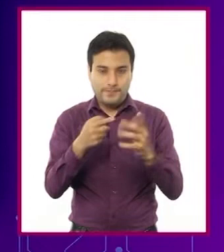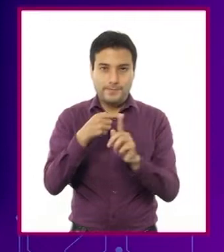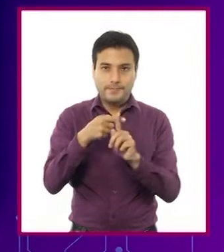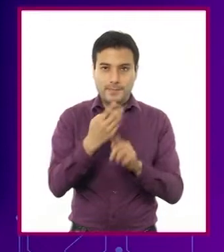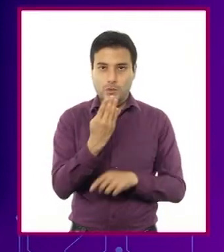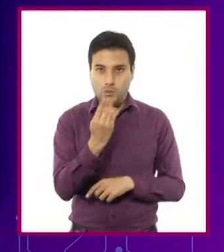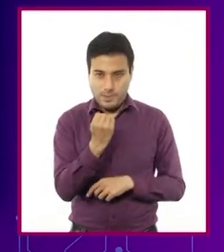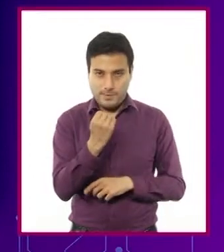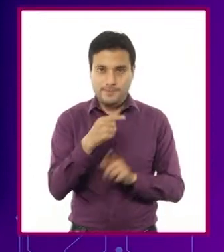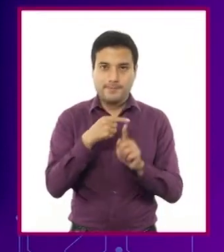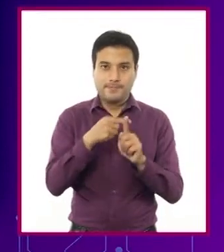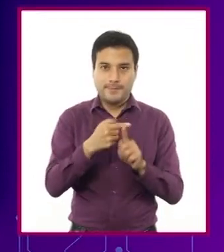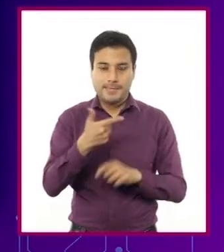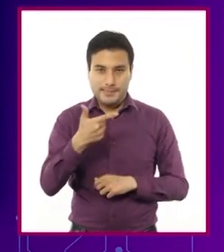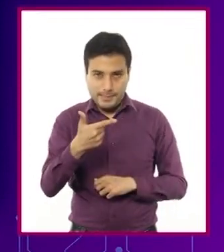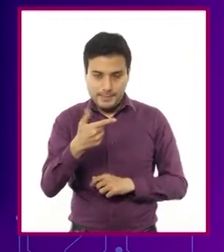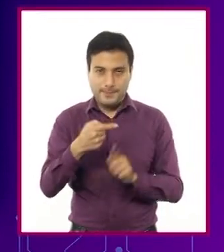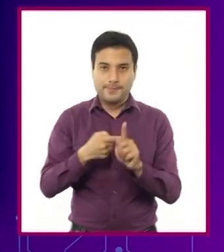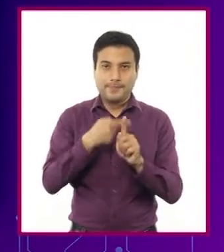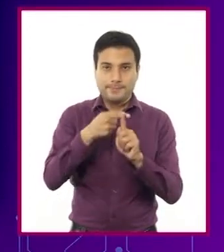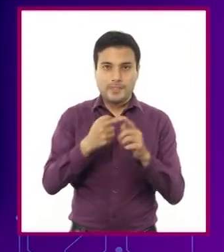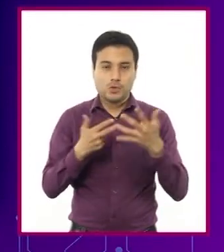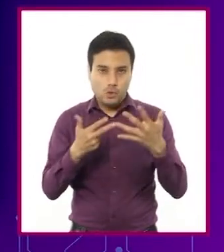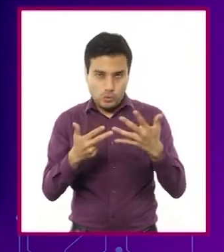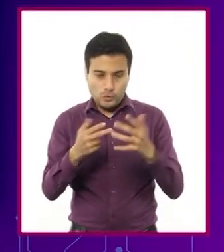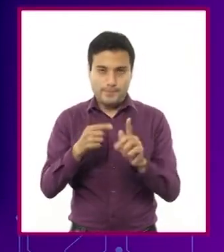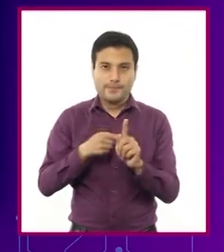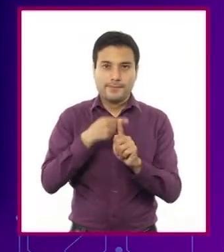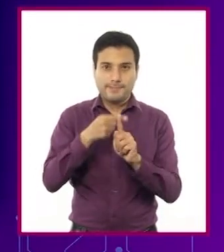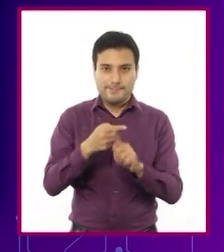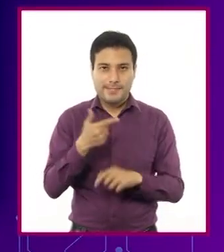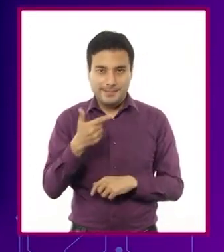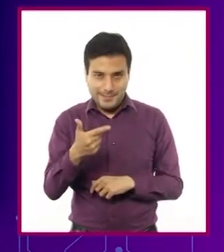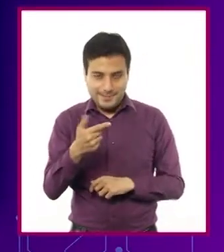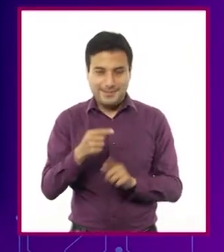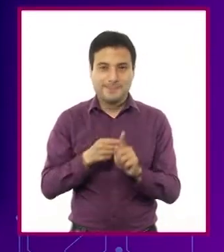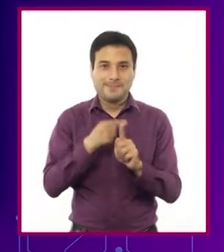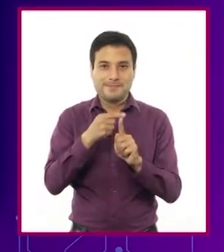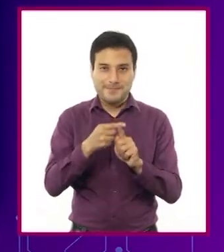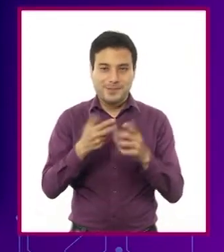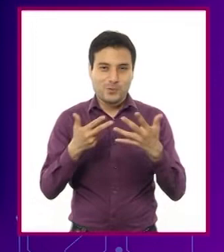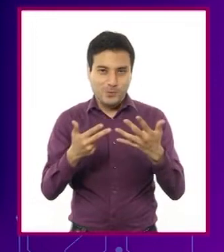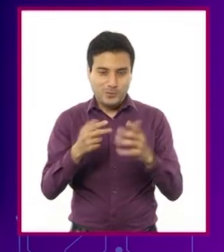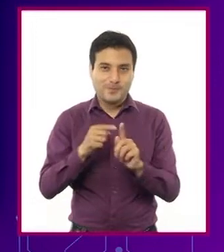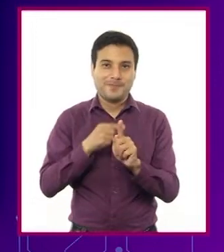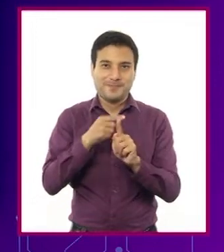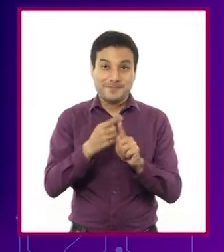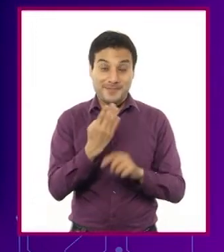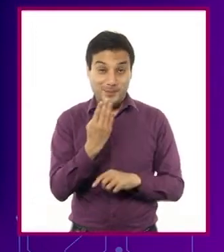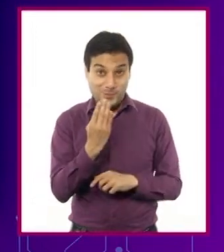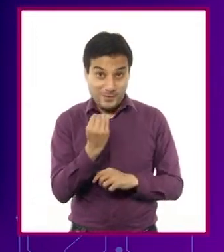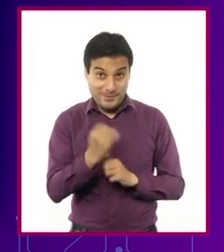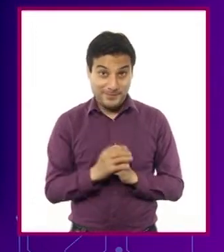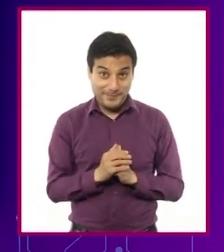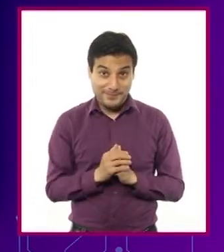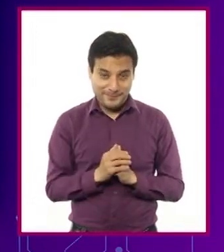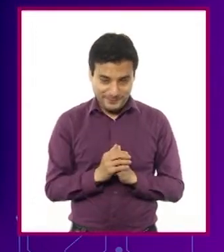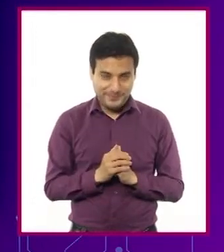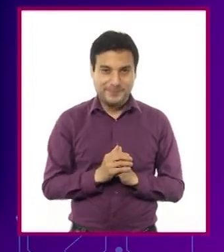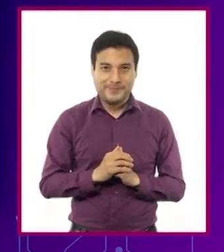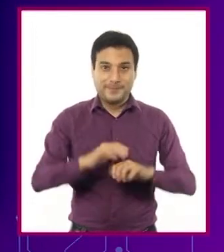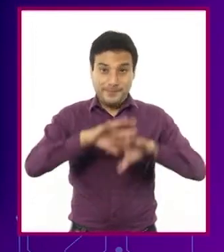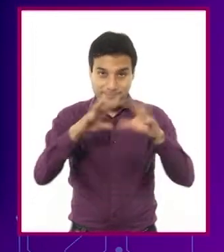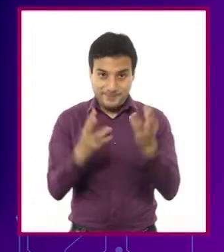9 más 7 más 8 más 7 más 8 más 9 y dividirla